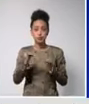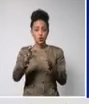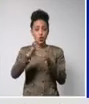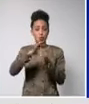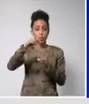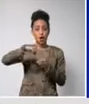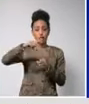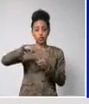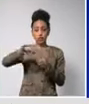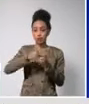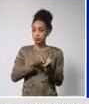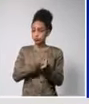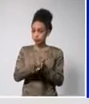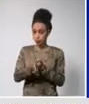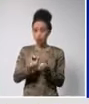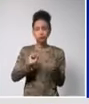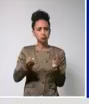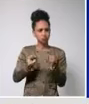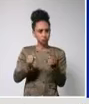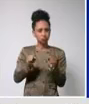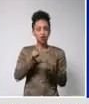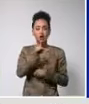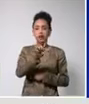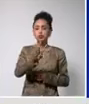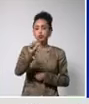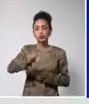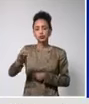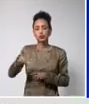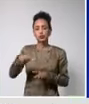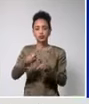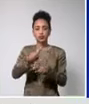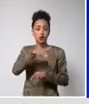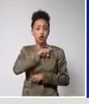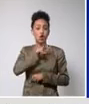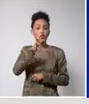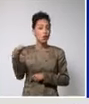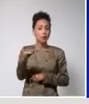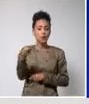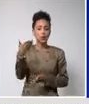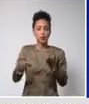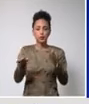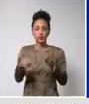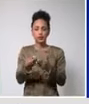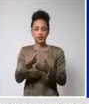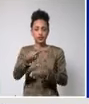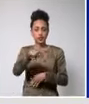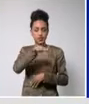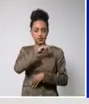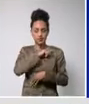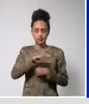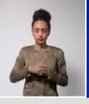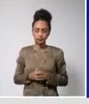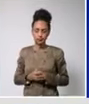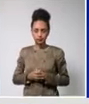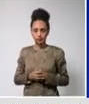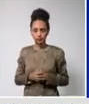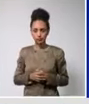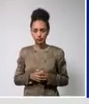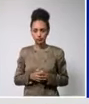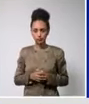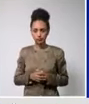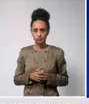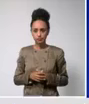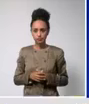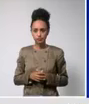pandemia, 14 casos autóctonos ayer, 2 menos que la jornada anterior, y prácticamente todos